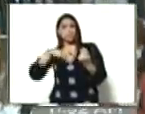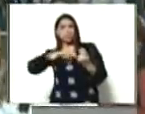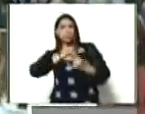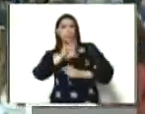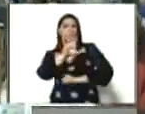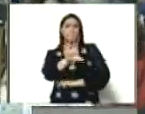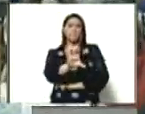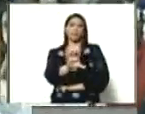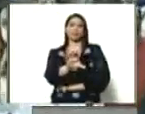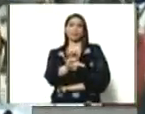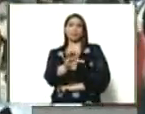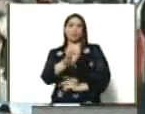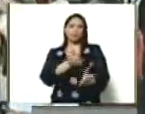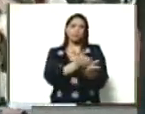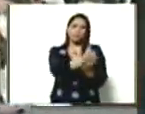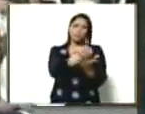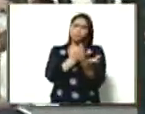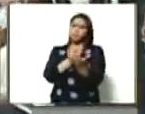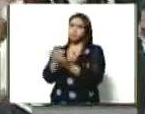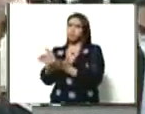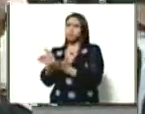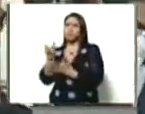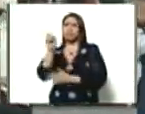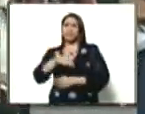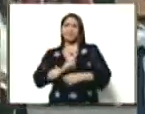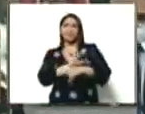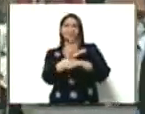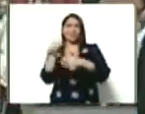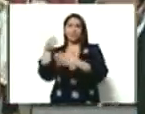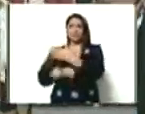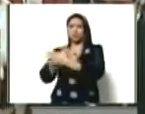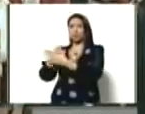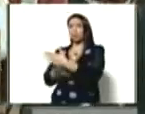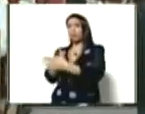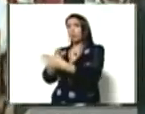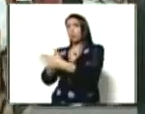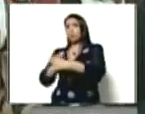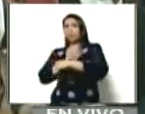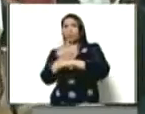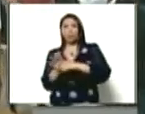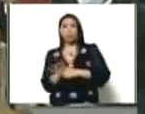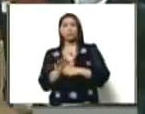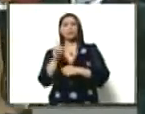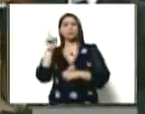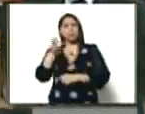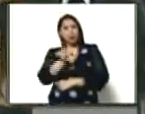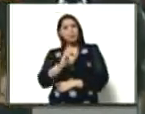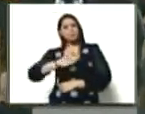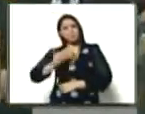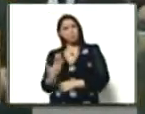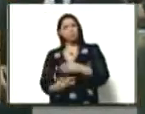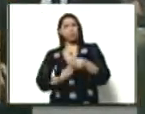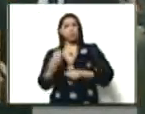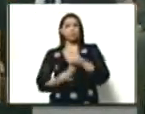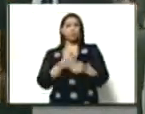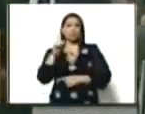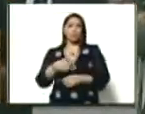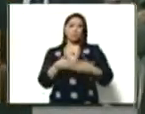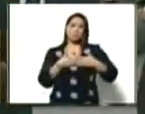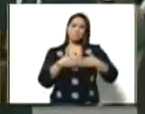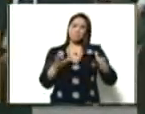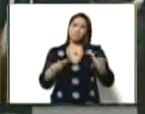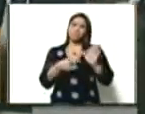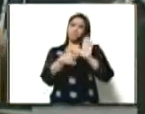país, transversalizado por la pandemia y la lucha contra el COVID-19, están dadas las condiciones y garantías